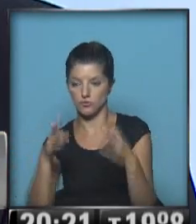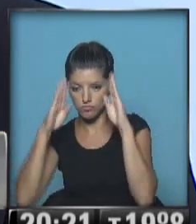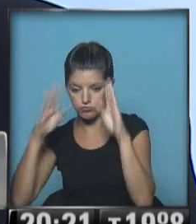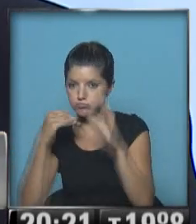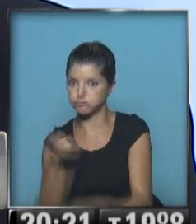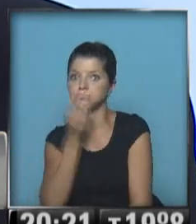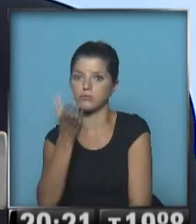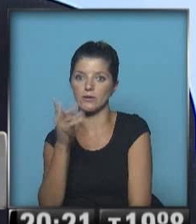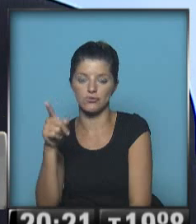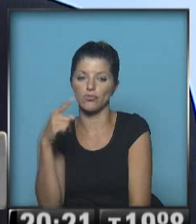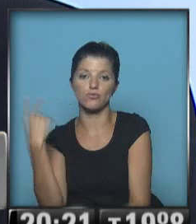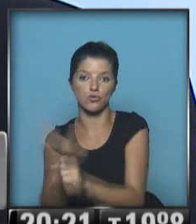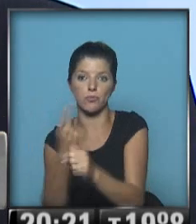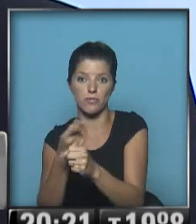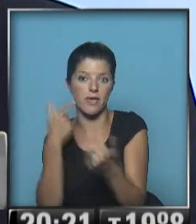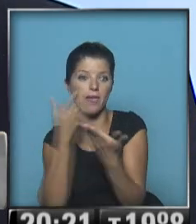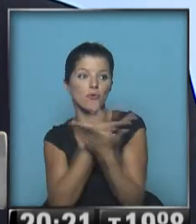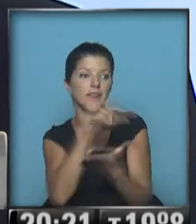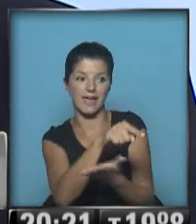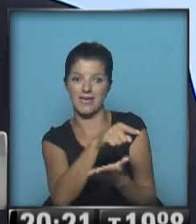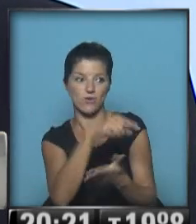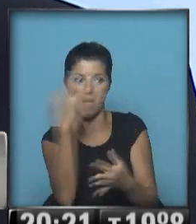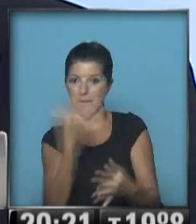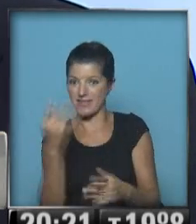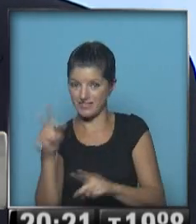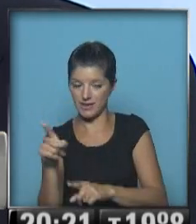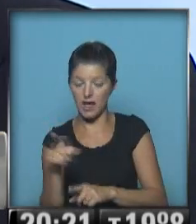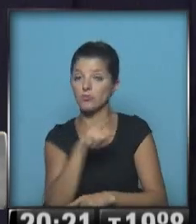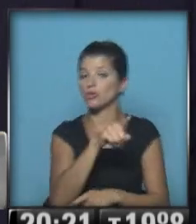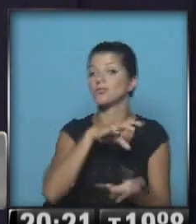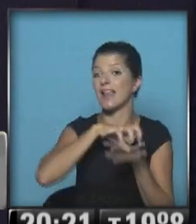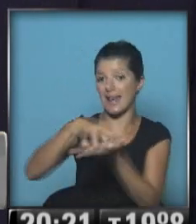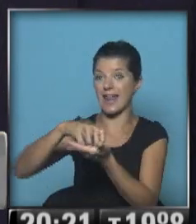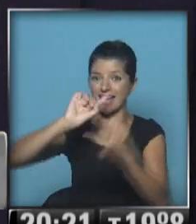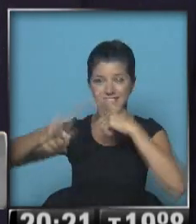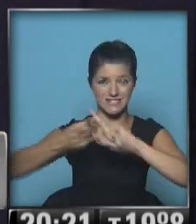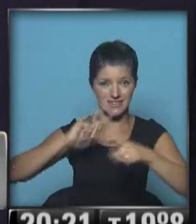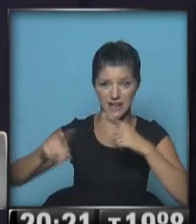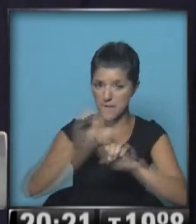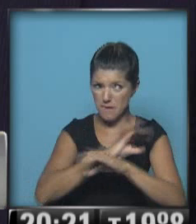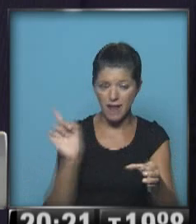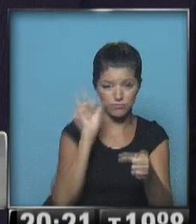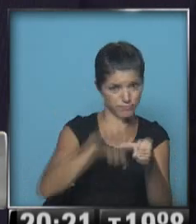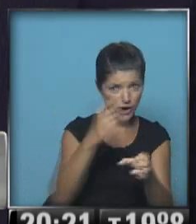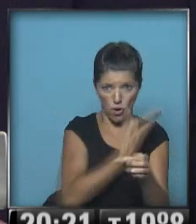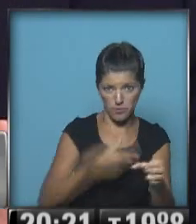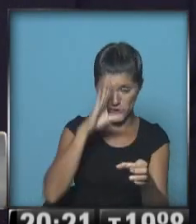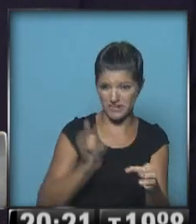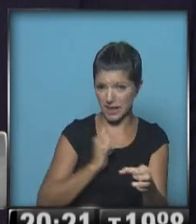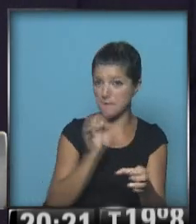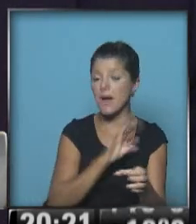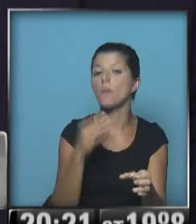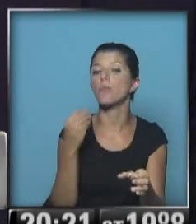imposible demostrar lo contrario y la cancillería tuvo un rol nefasto durante la dictadura nefasto porque